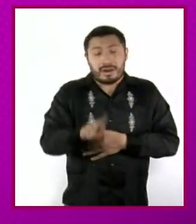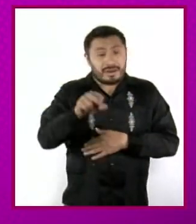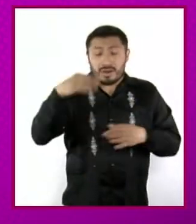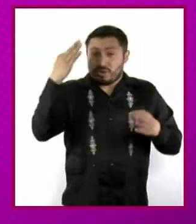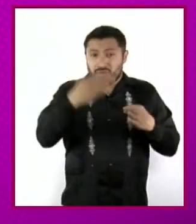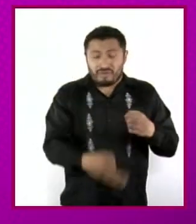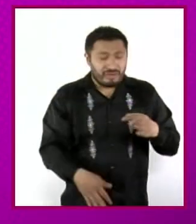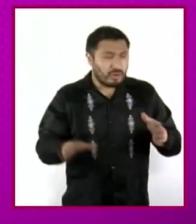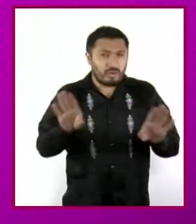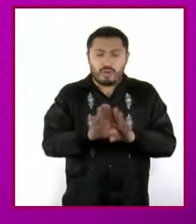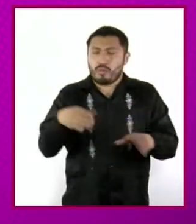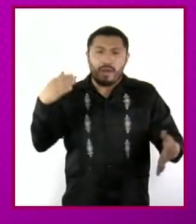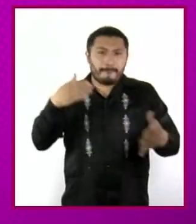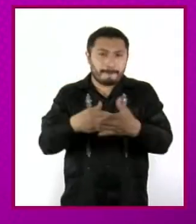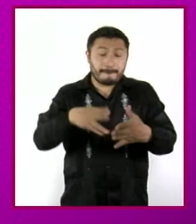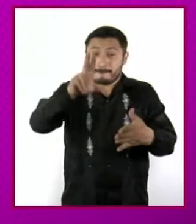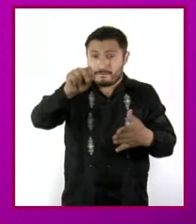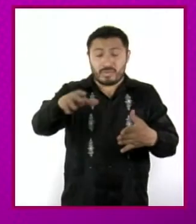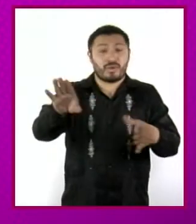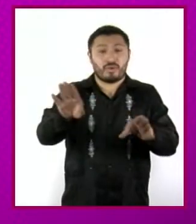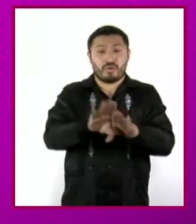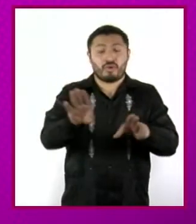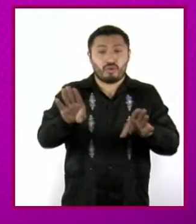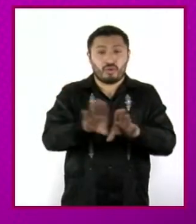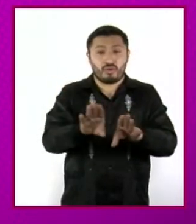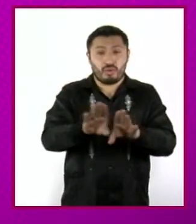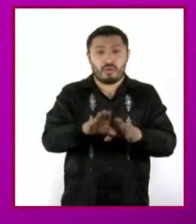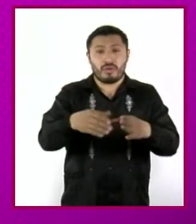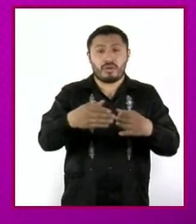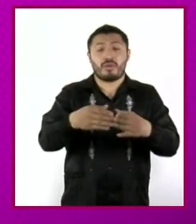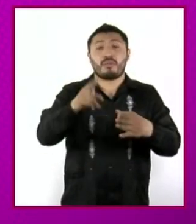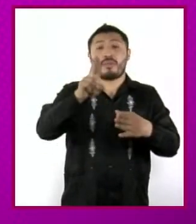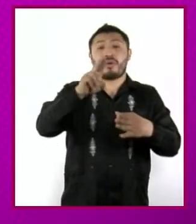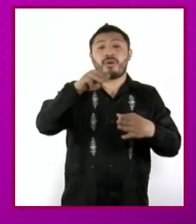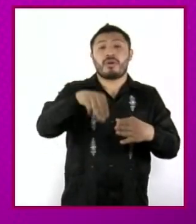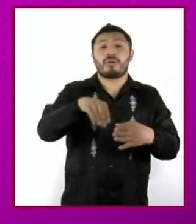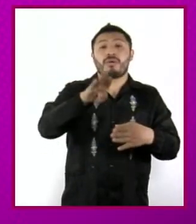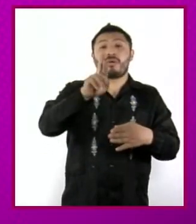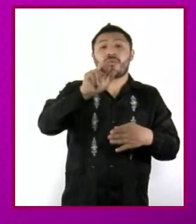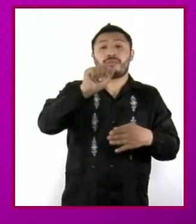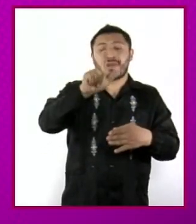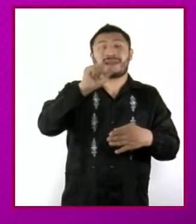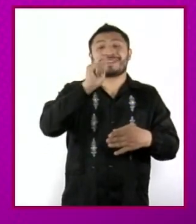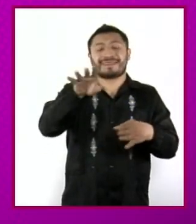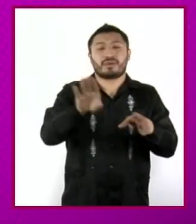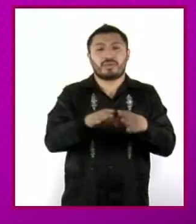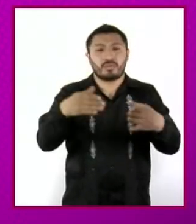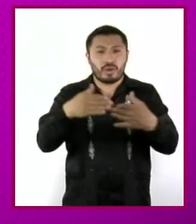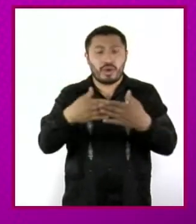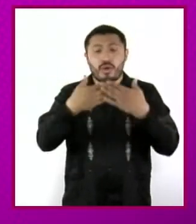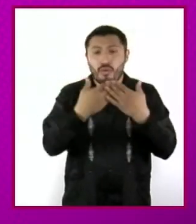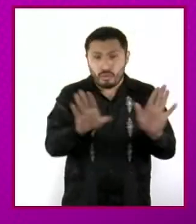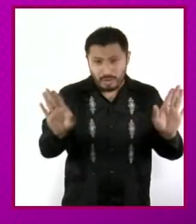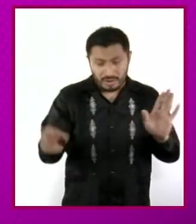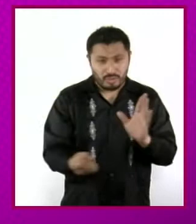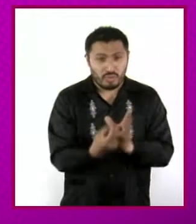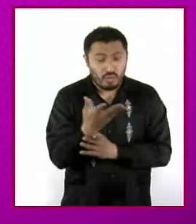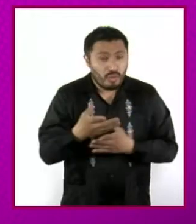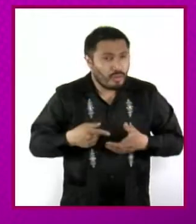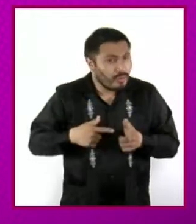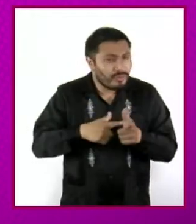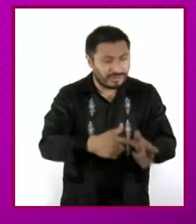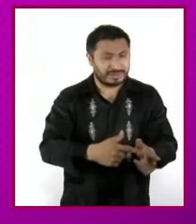como un límite, sino como un umbral. Esto también se entiende a través de que